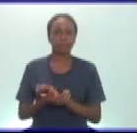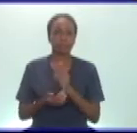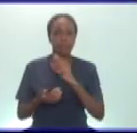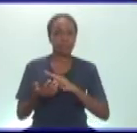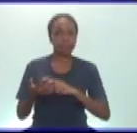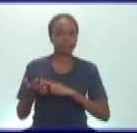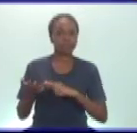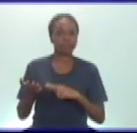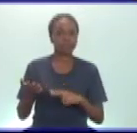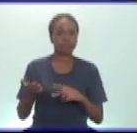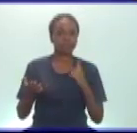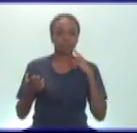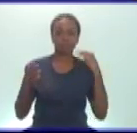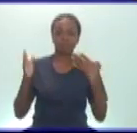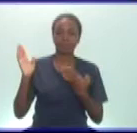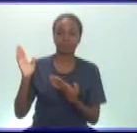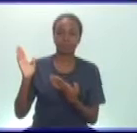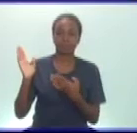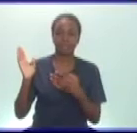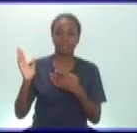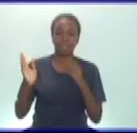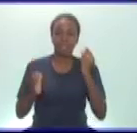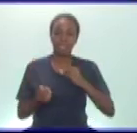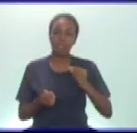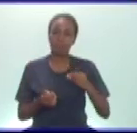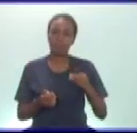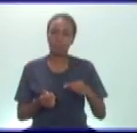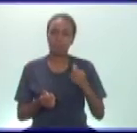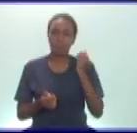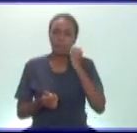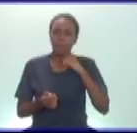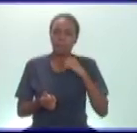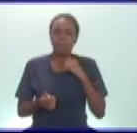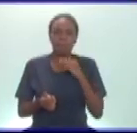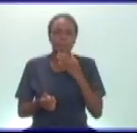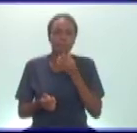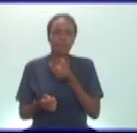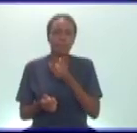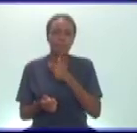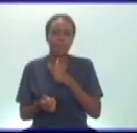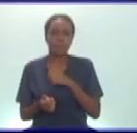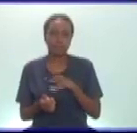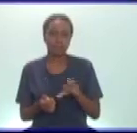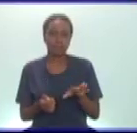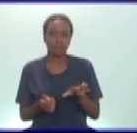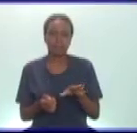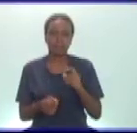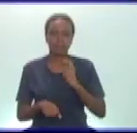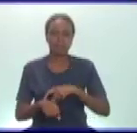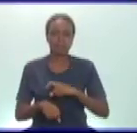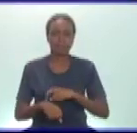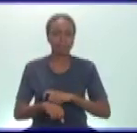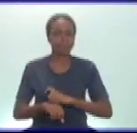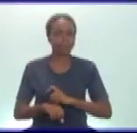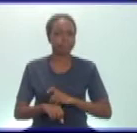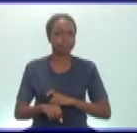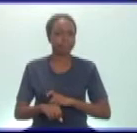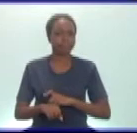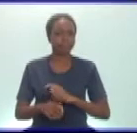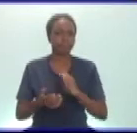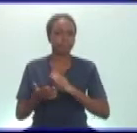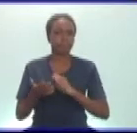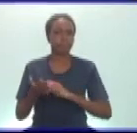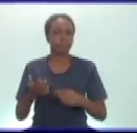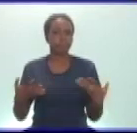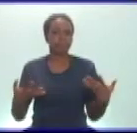de ellos, preferentemente referido a un personaje para que le sea más fácil, y va a redactar su oración. Les voy a dar unos segundos para que esta actividad de conjunto